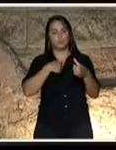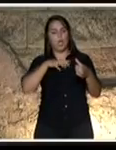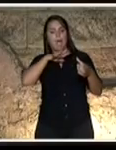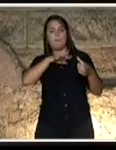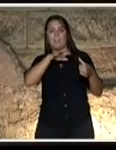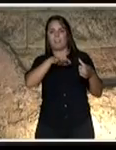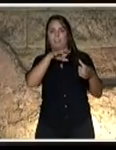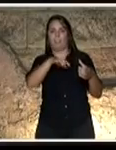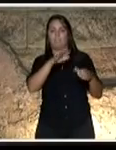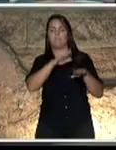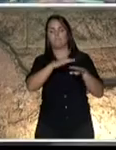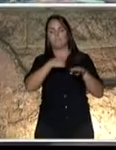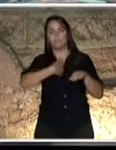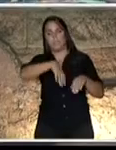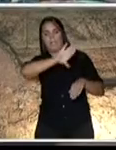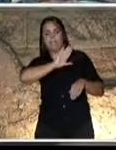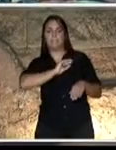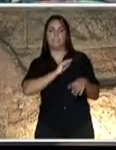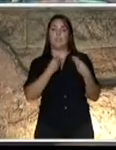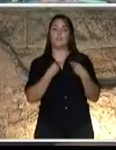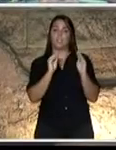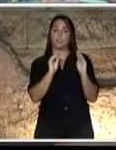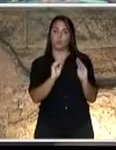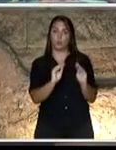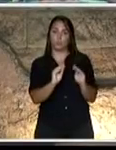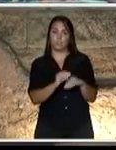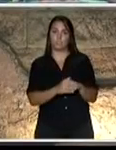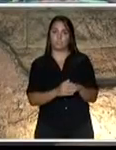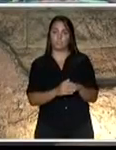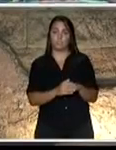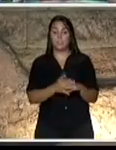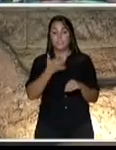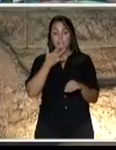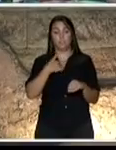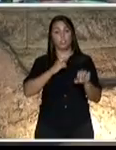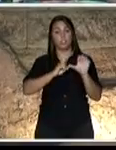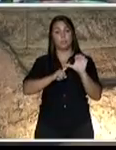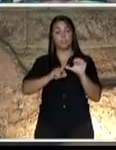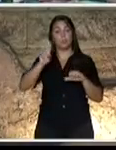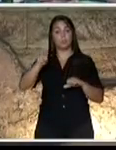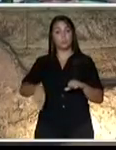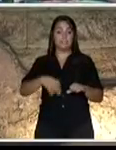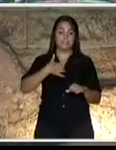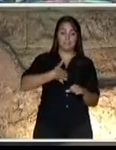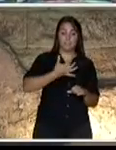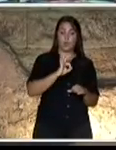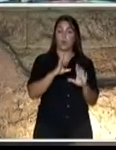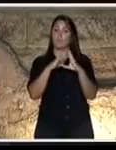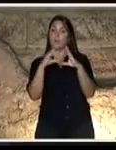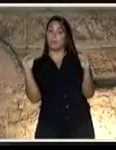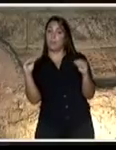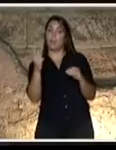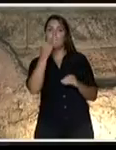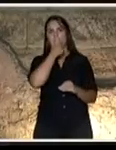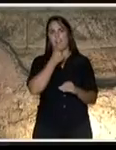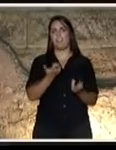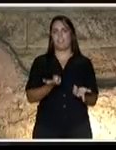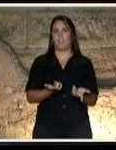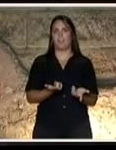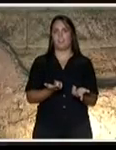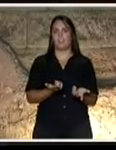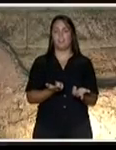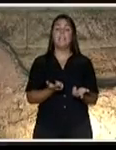quererlos y comprender parte de sus vidas. Ser extremeño en Sevilla y en Andalucía es fácil. Lo difícil lo